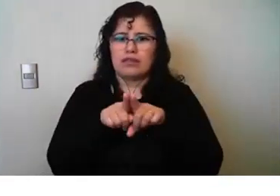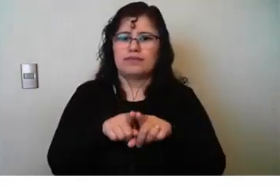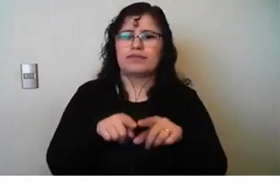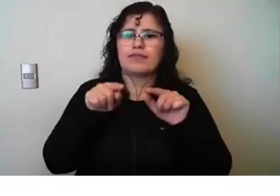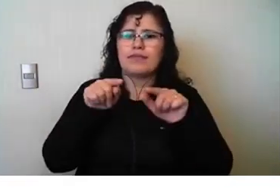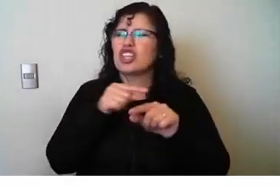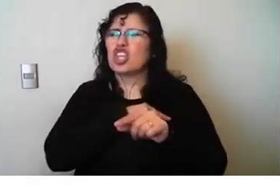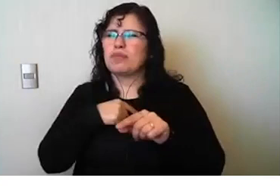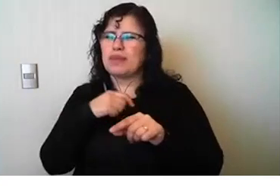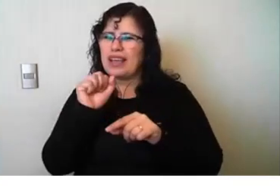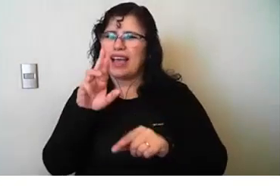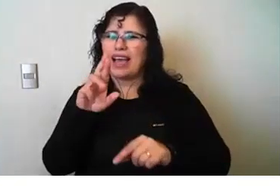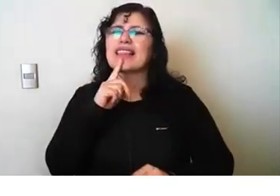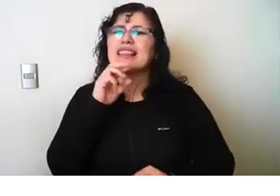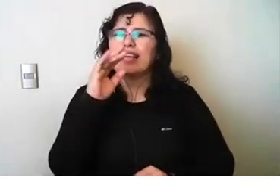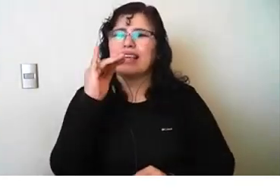cerebelosas.